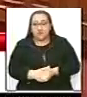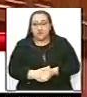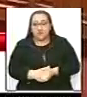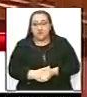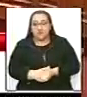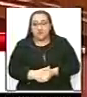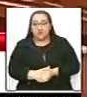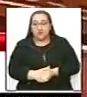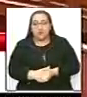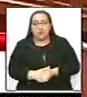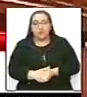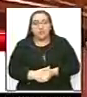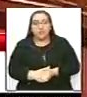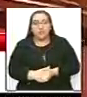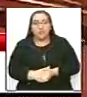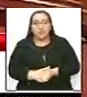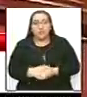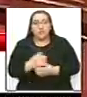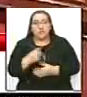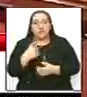ya totalmente